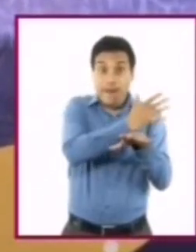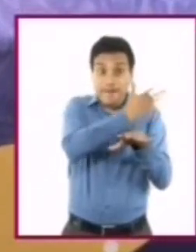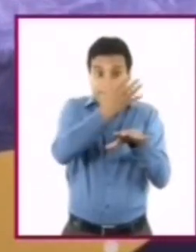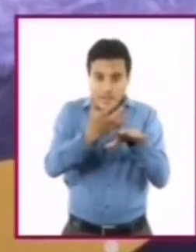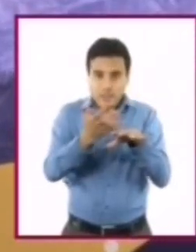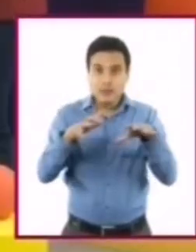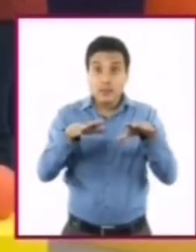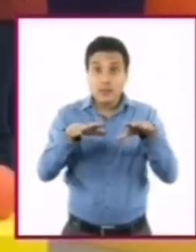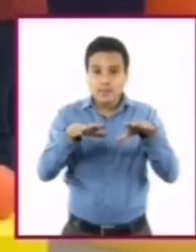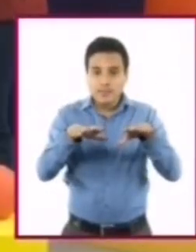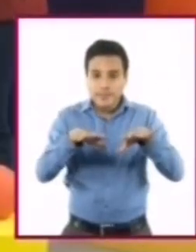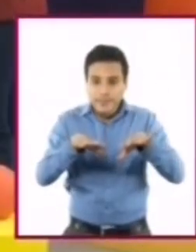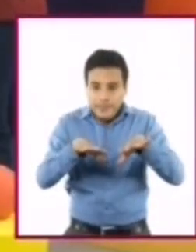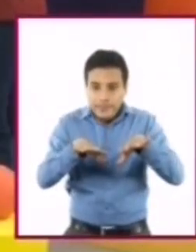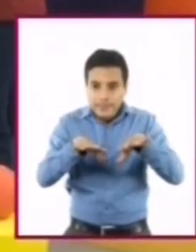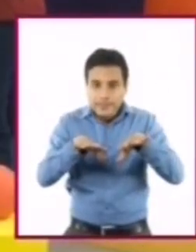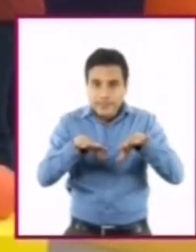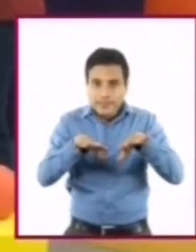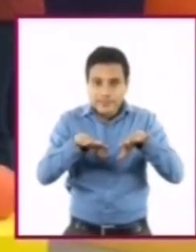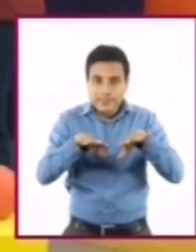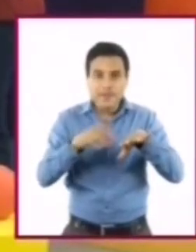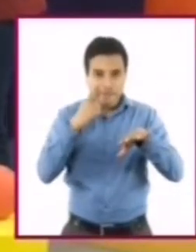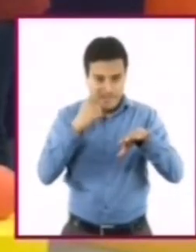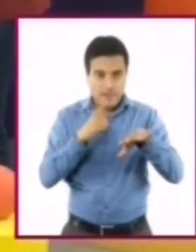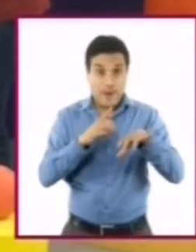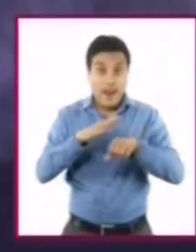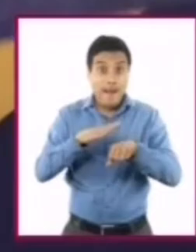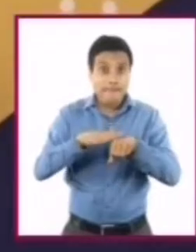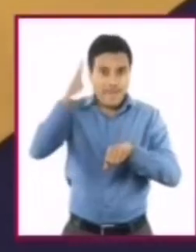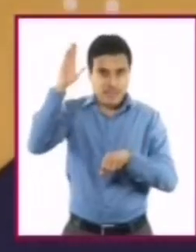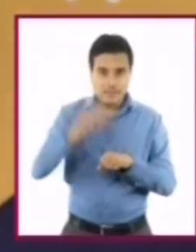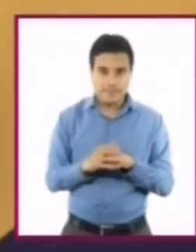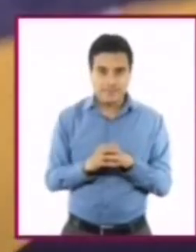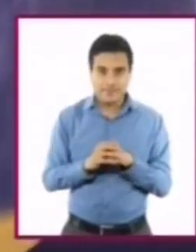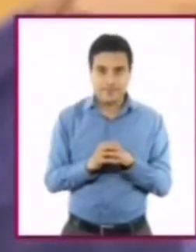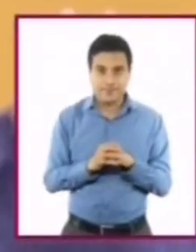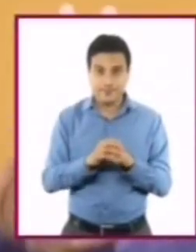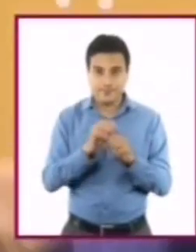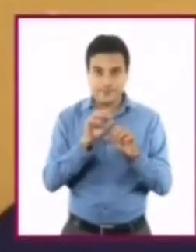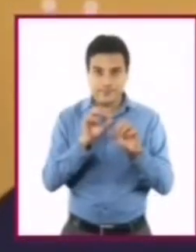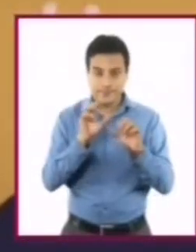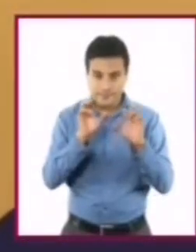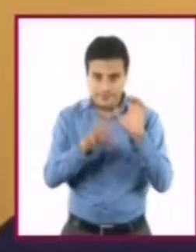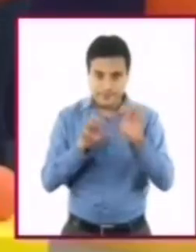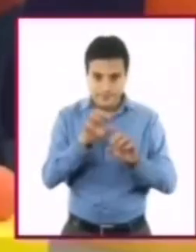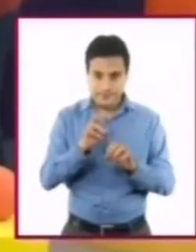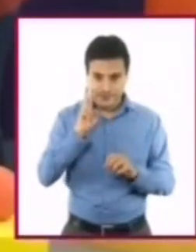pelota. Ahora colocaremos otras para que observen su movimiento.